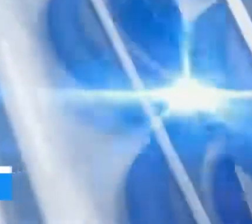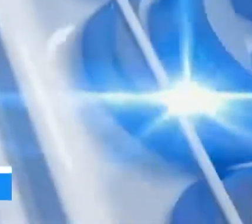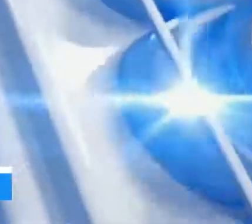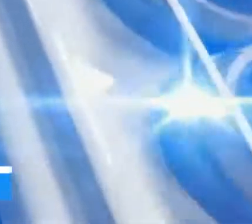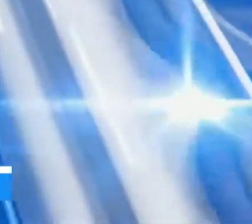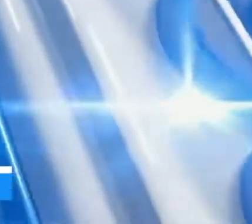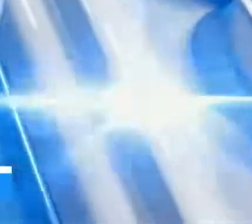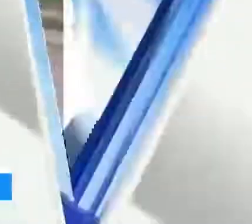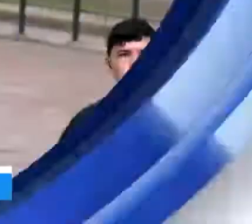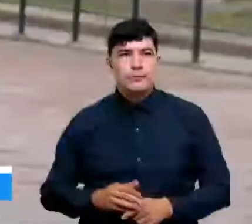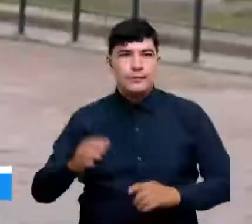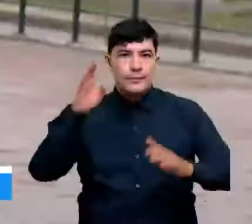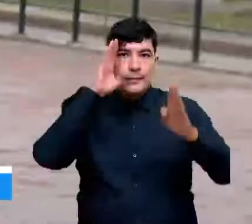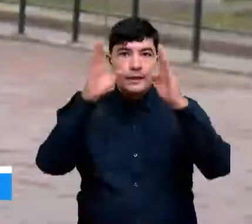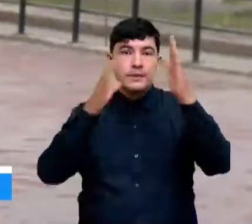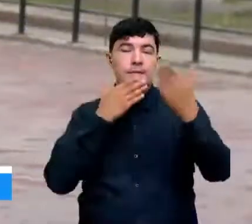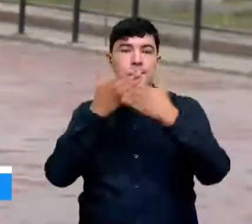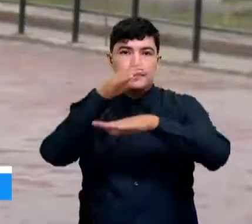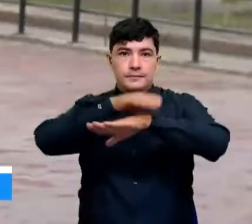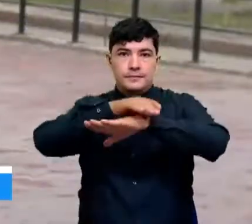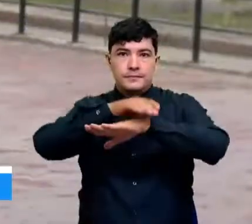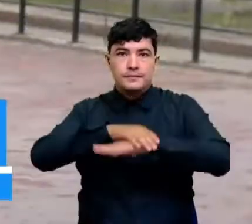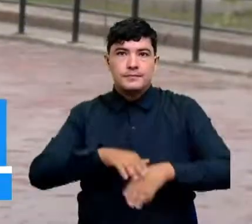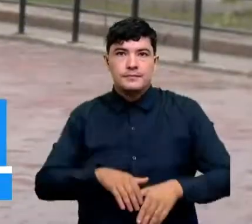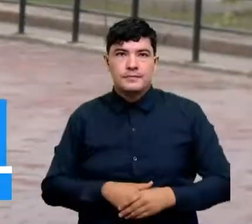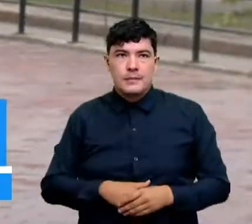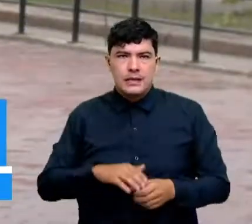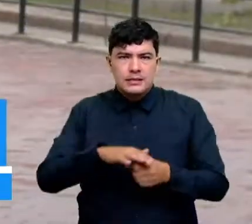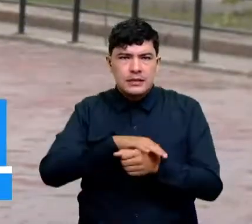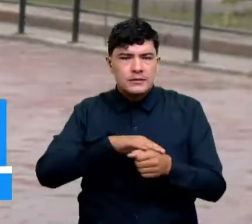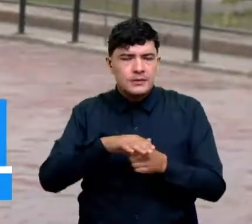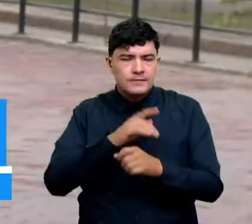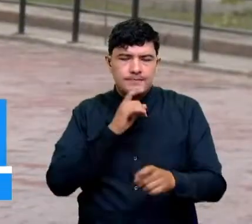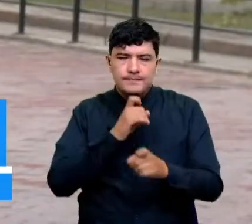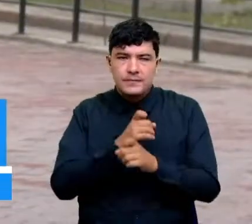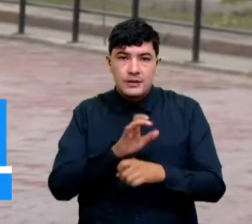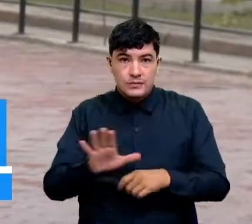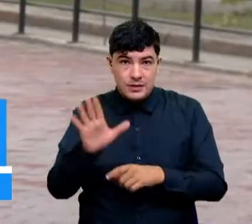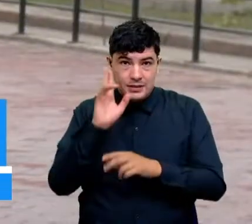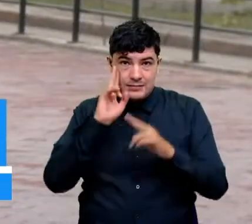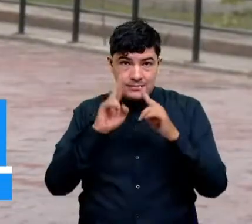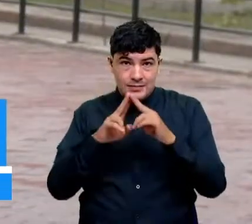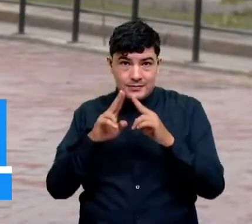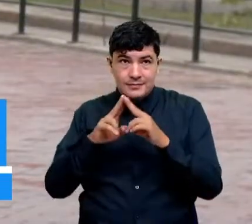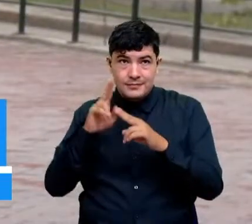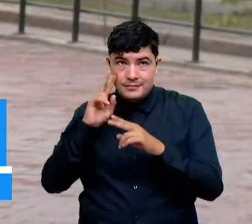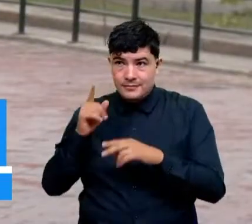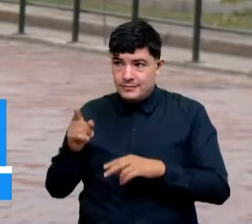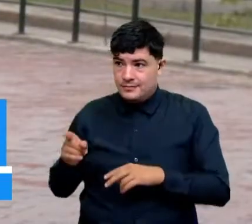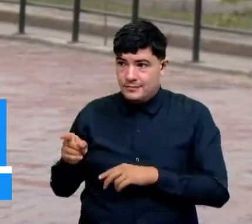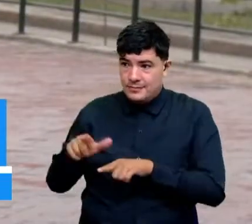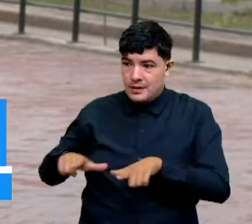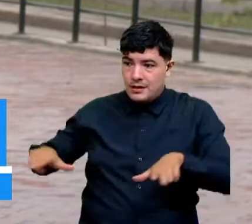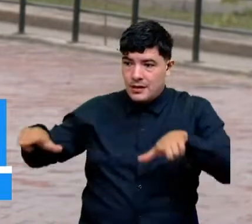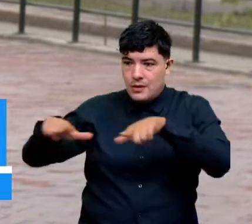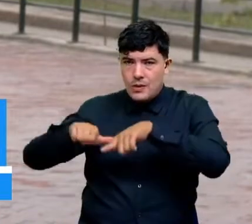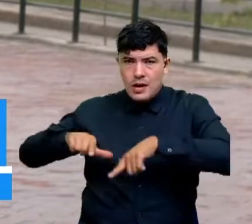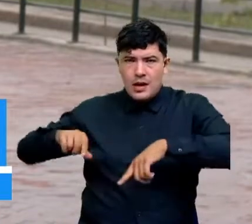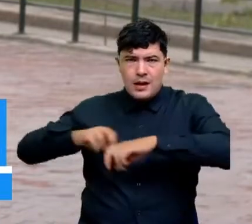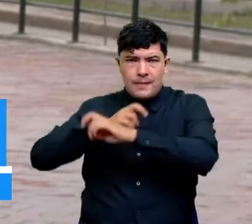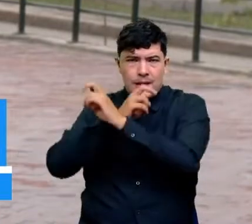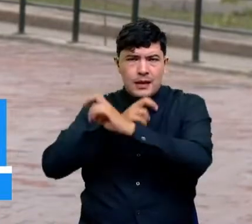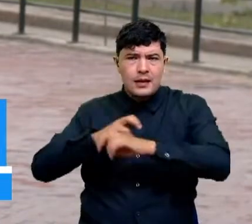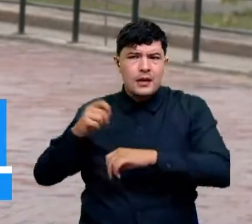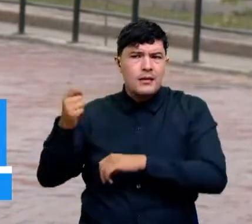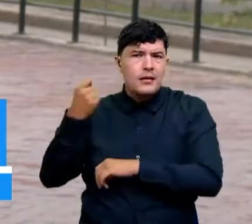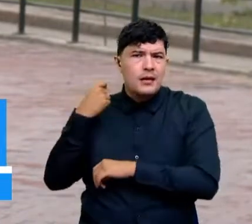Diana, televidente, buenas tardes. La situación es la siguiente. Ustedes en estos momentos van a observar uno de los parques que fue